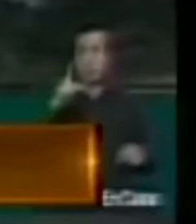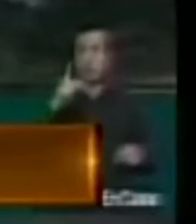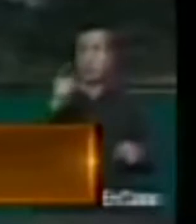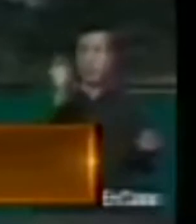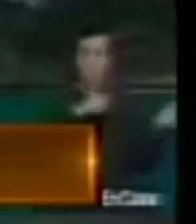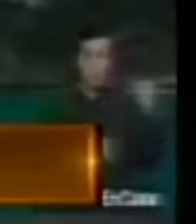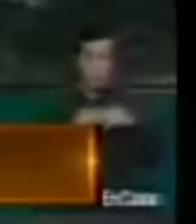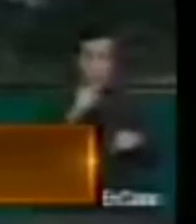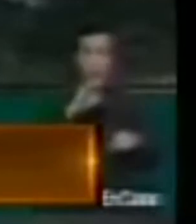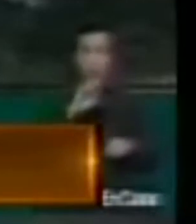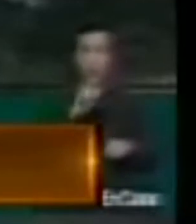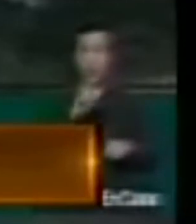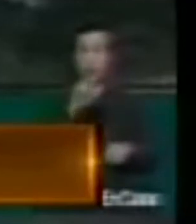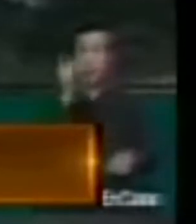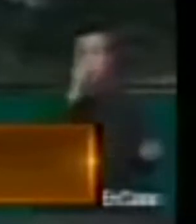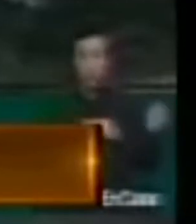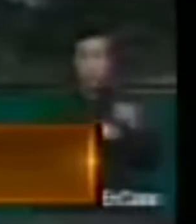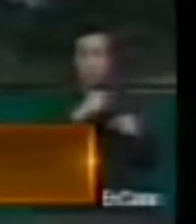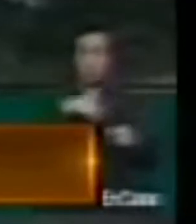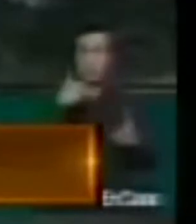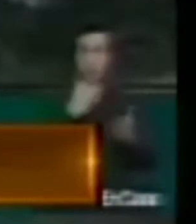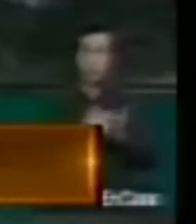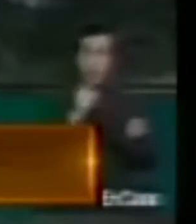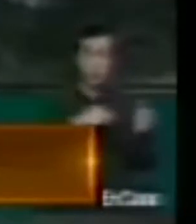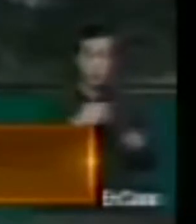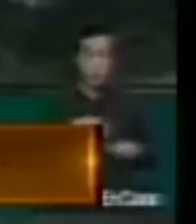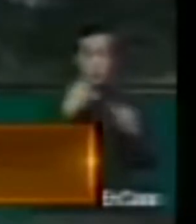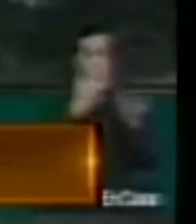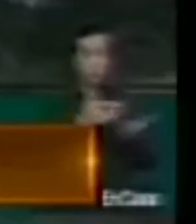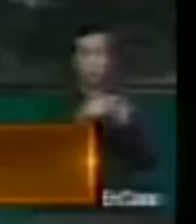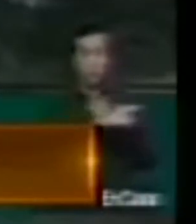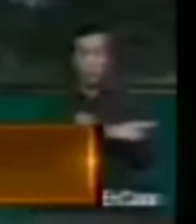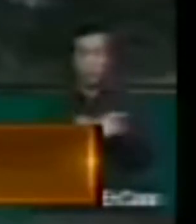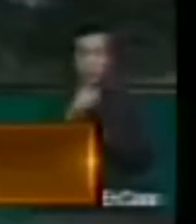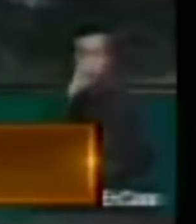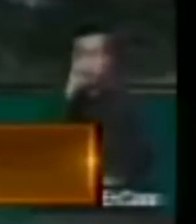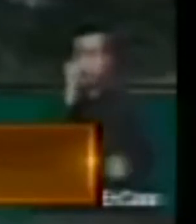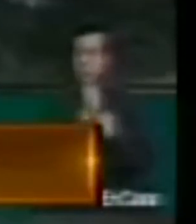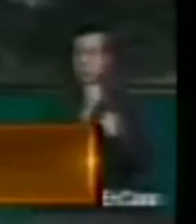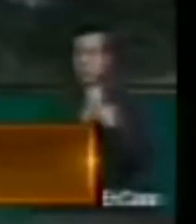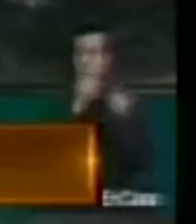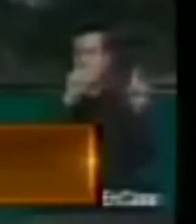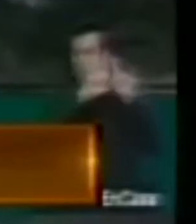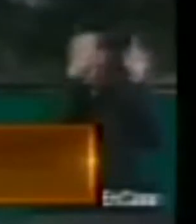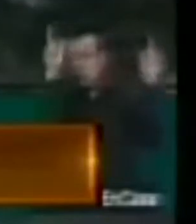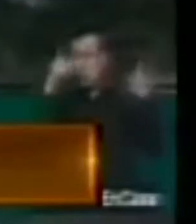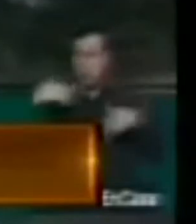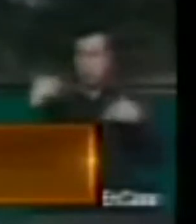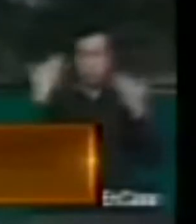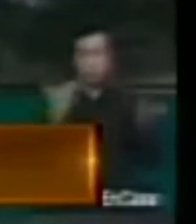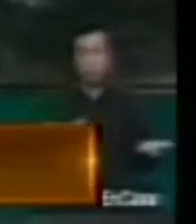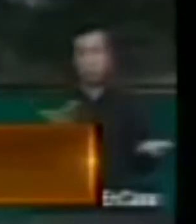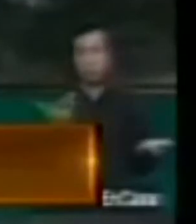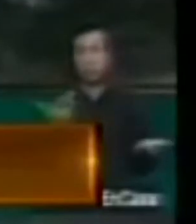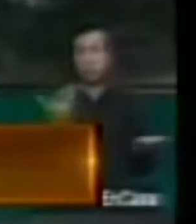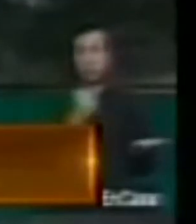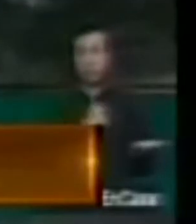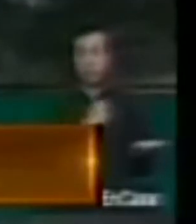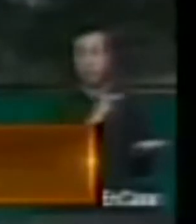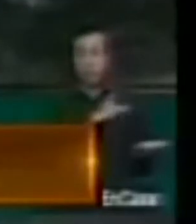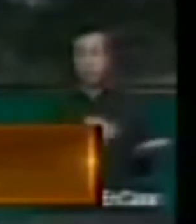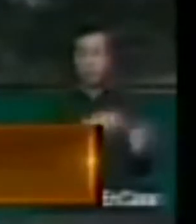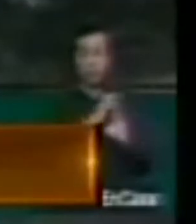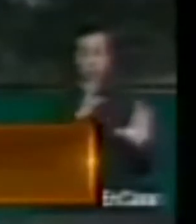cloro al sistema de agua potable lleguen con el cloro. Son ciudadanos que trabajan en alguna empresa proveedora que tal vez no tiene un transporte